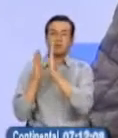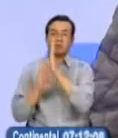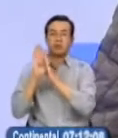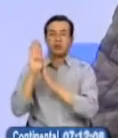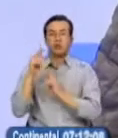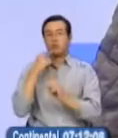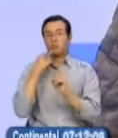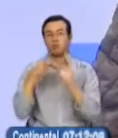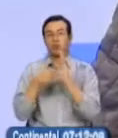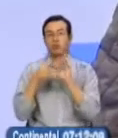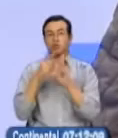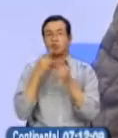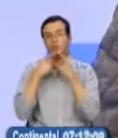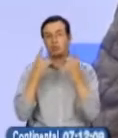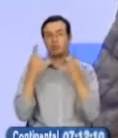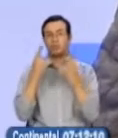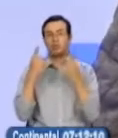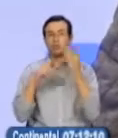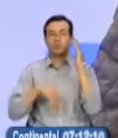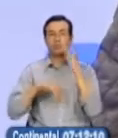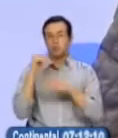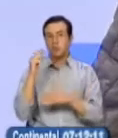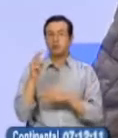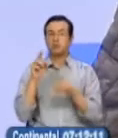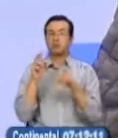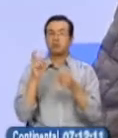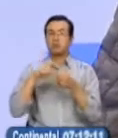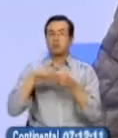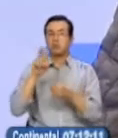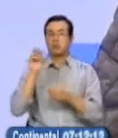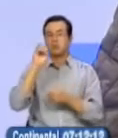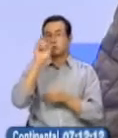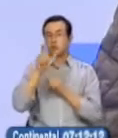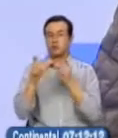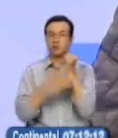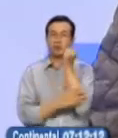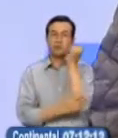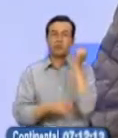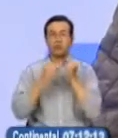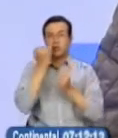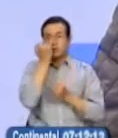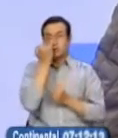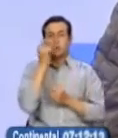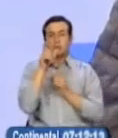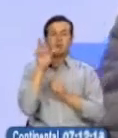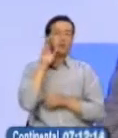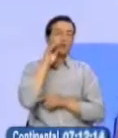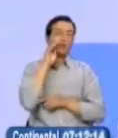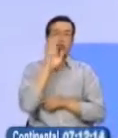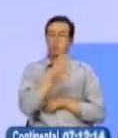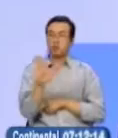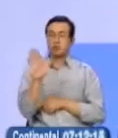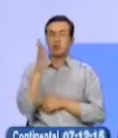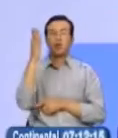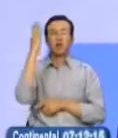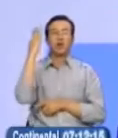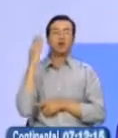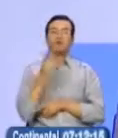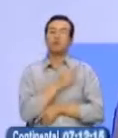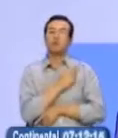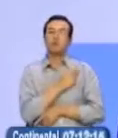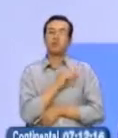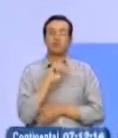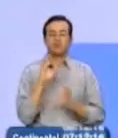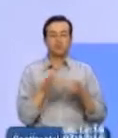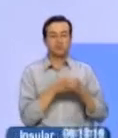otro indicador que suelo decir es la duplicación de la matrícula del 20% más pobre de los indígenas, de los afroecuatorianos. ¿Por qué? Porque antes teníamos una universidad